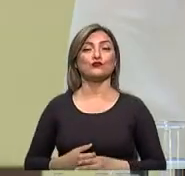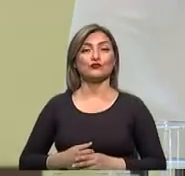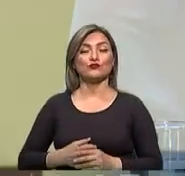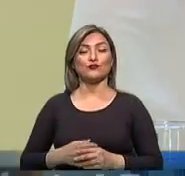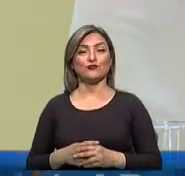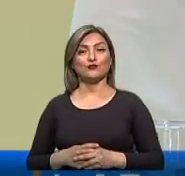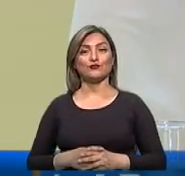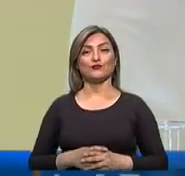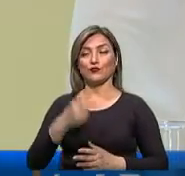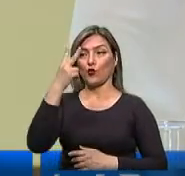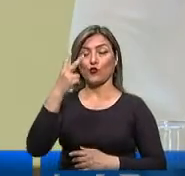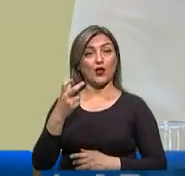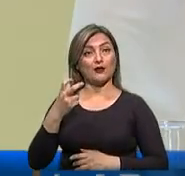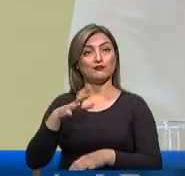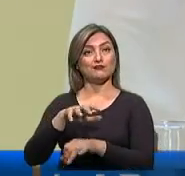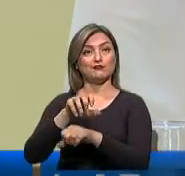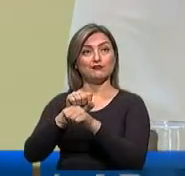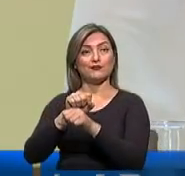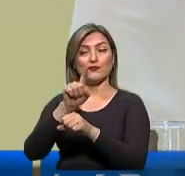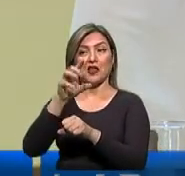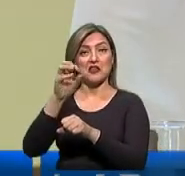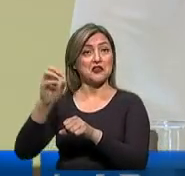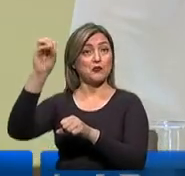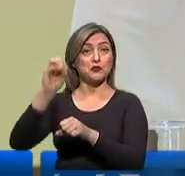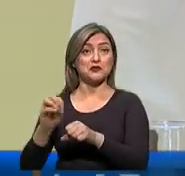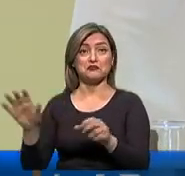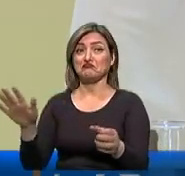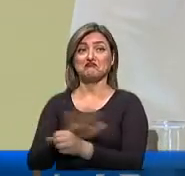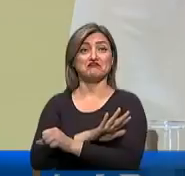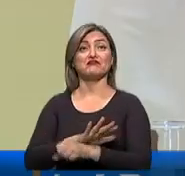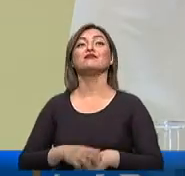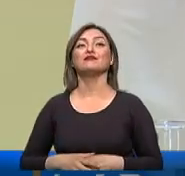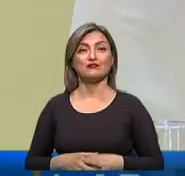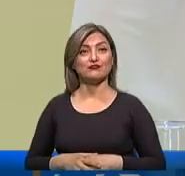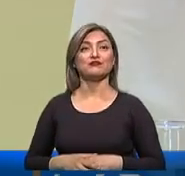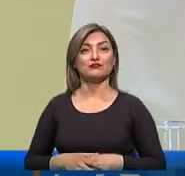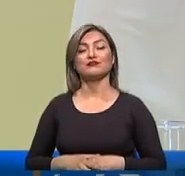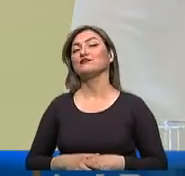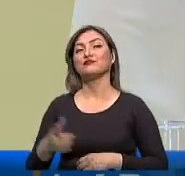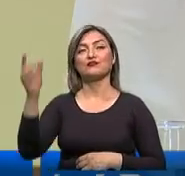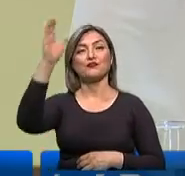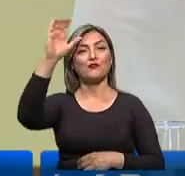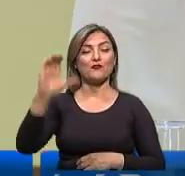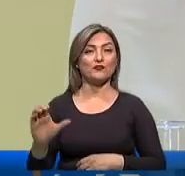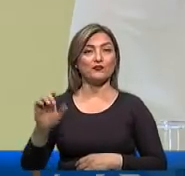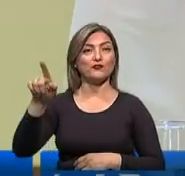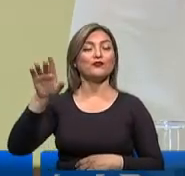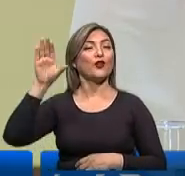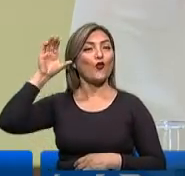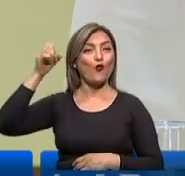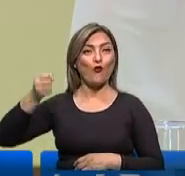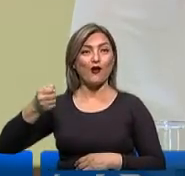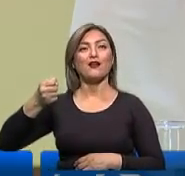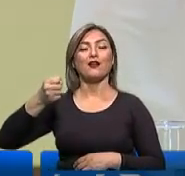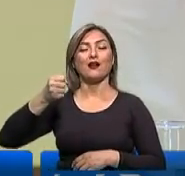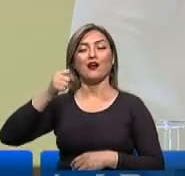capacidad hotelera haya llegado al 100%, especialmente en los sectores del eje costero y del outro, como son